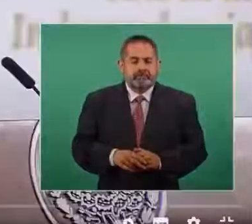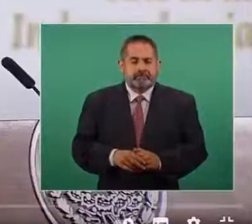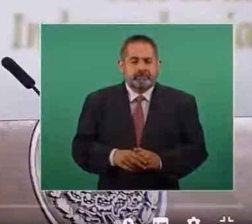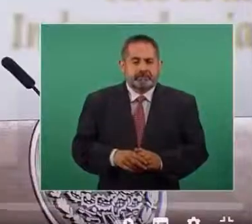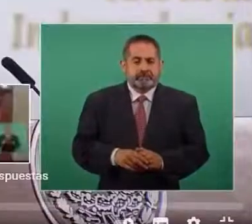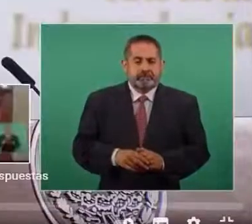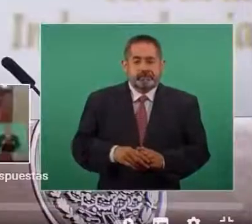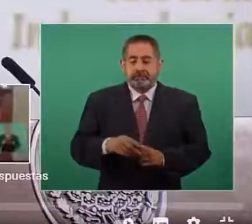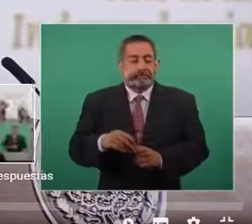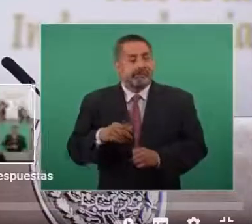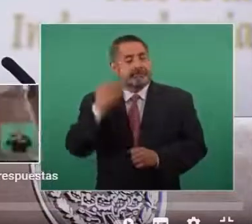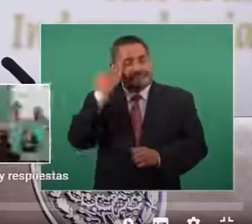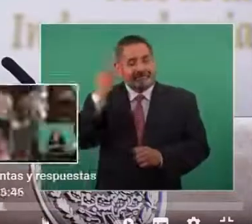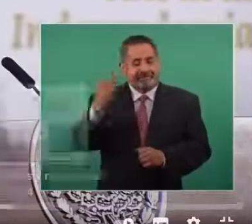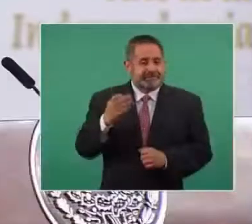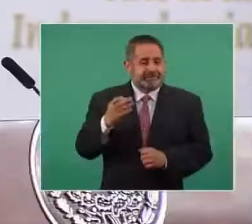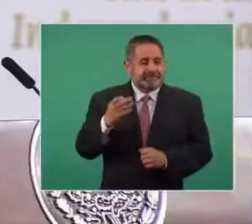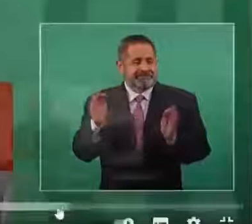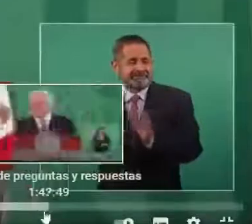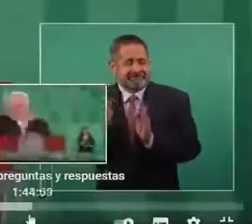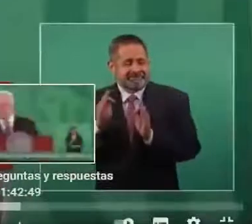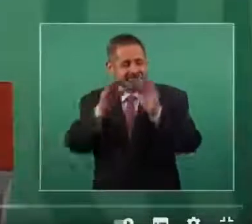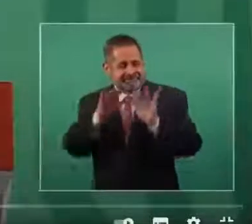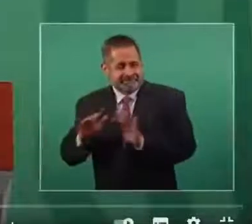mucho antes de que empiece el invierno.